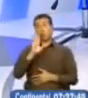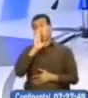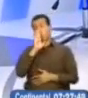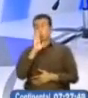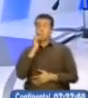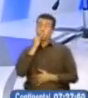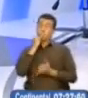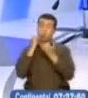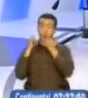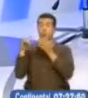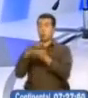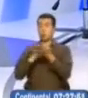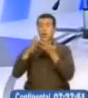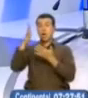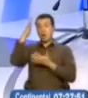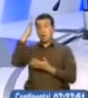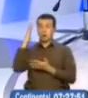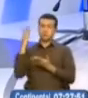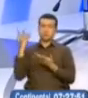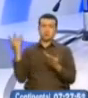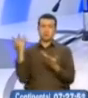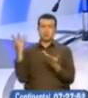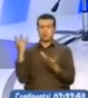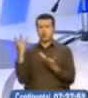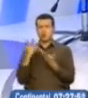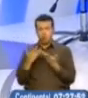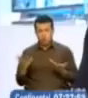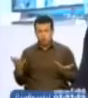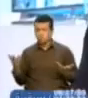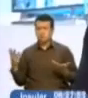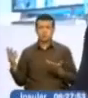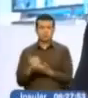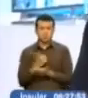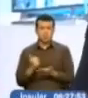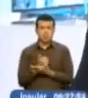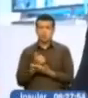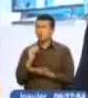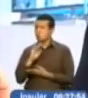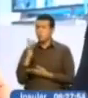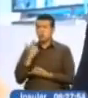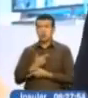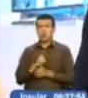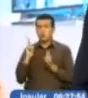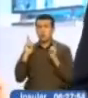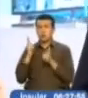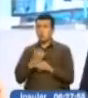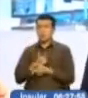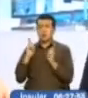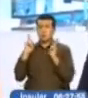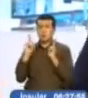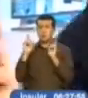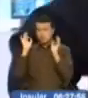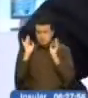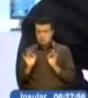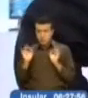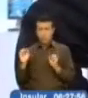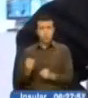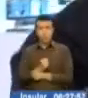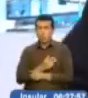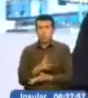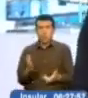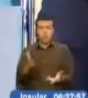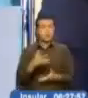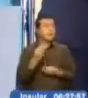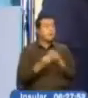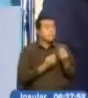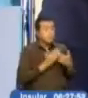sociedad estamental, volver al Estado prebendario. Es decir, son, como yo siempre les digo, son liberales con piola. Ahora, o sea, son liberales que no son liberales, en serio. ¿Qué esperar a